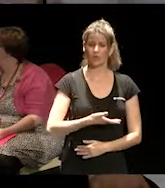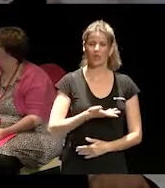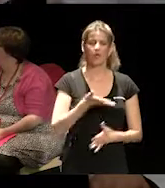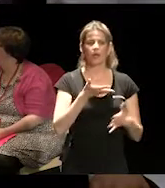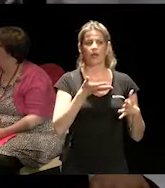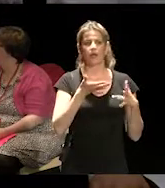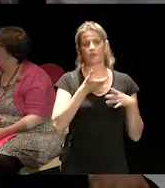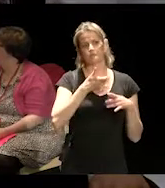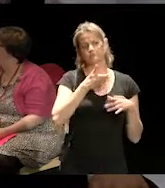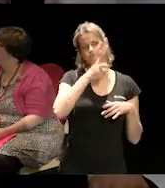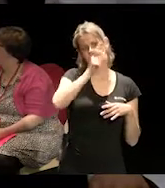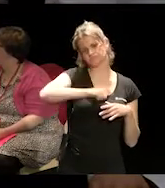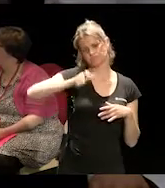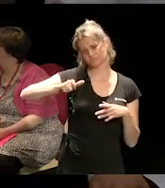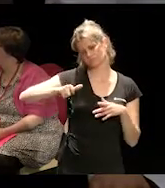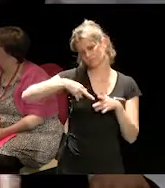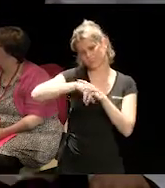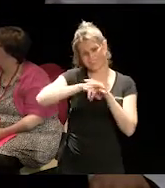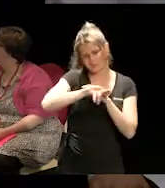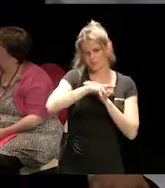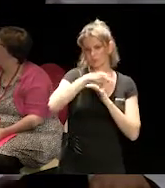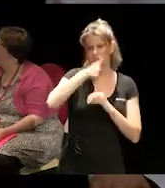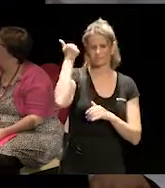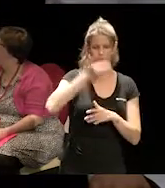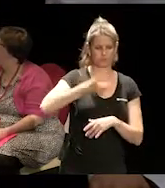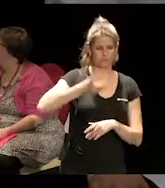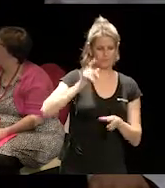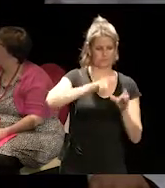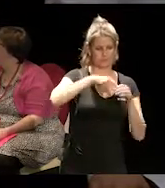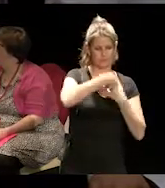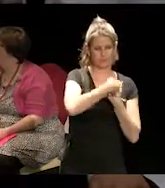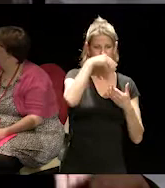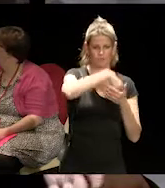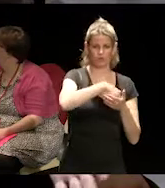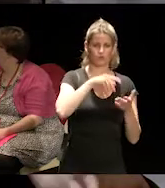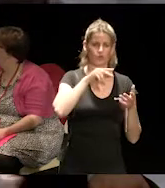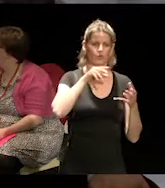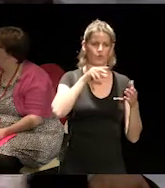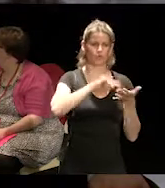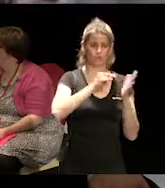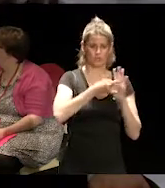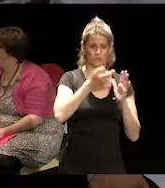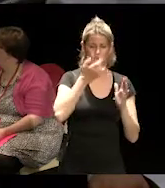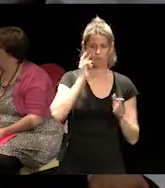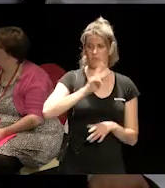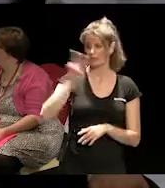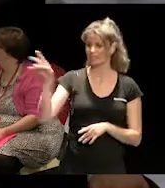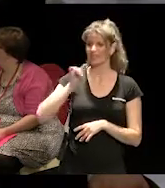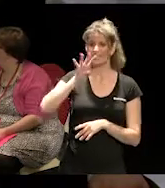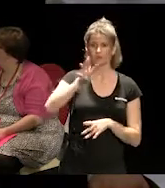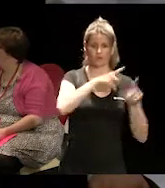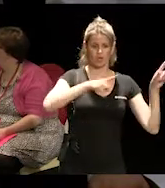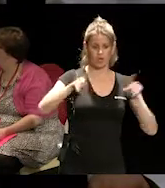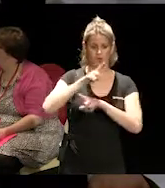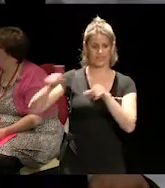los agentes más importantes que han participado en el proyecto. Como veis, las 14 orquestas, de las 28 que ha